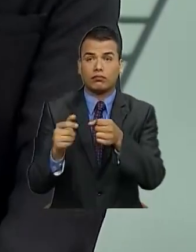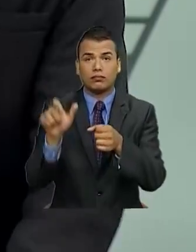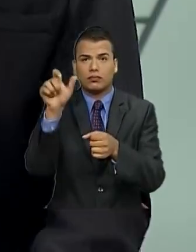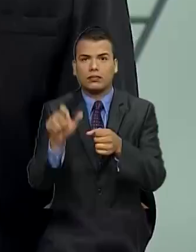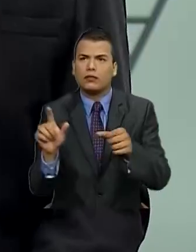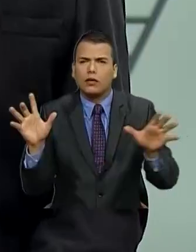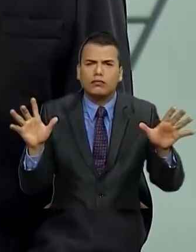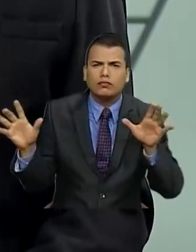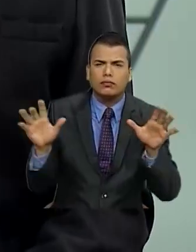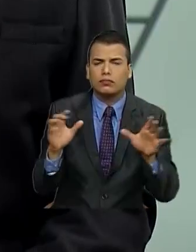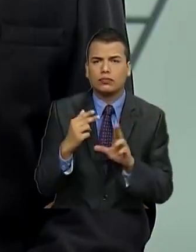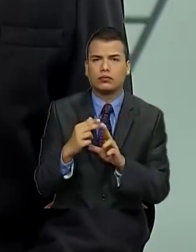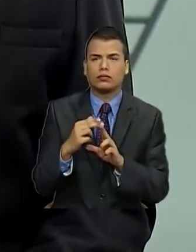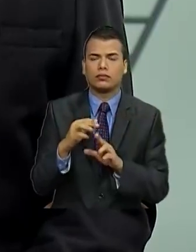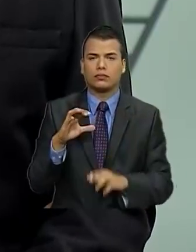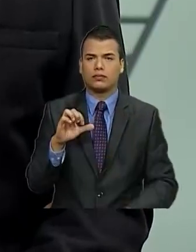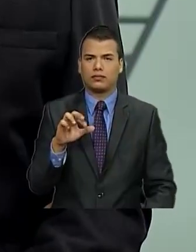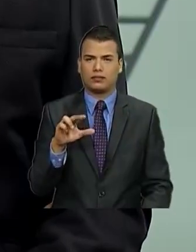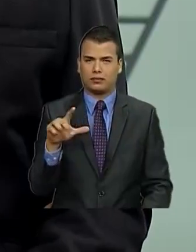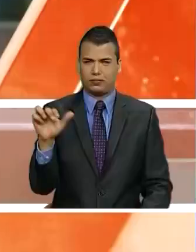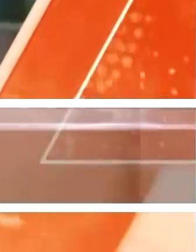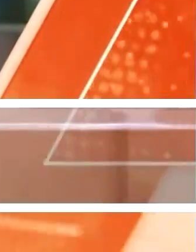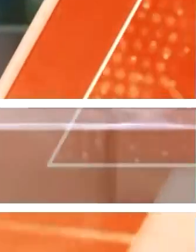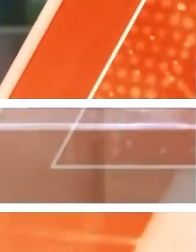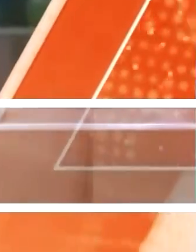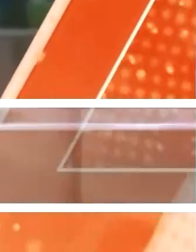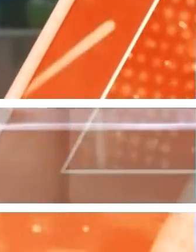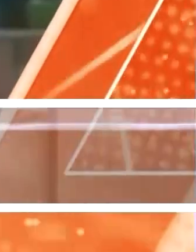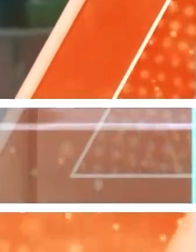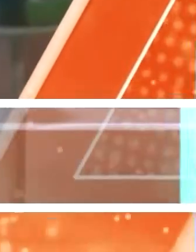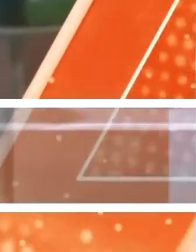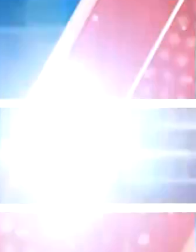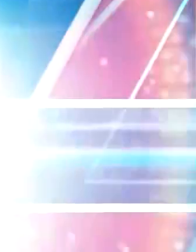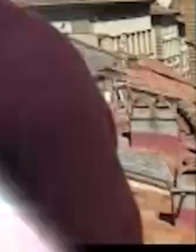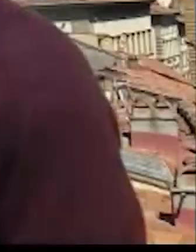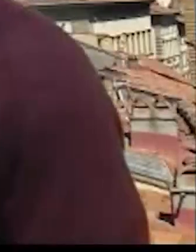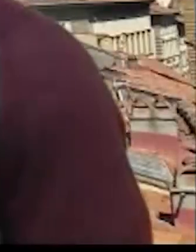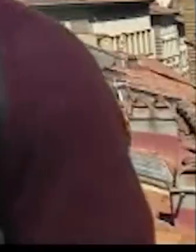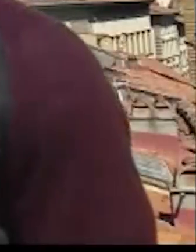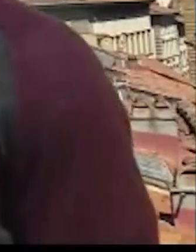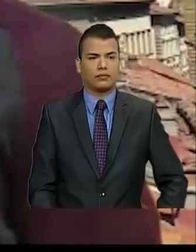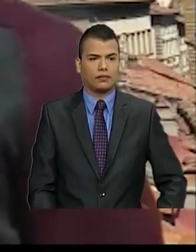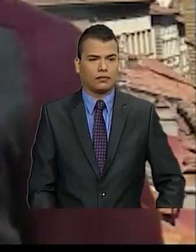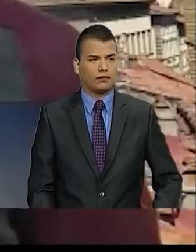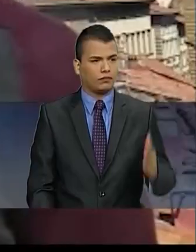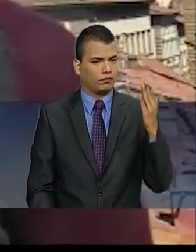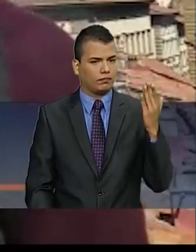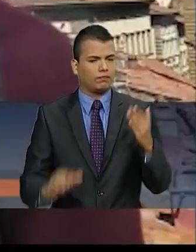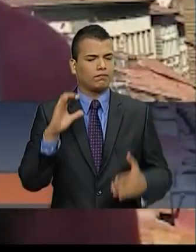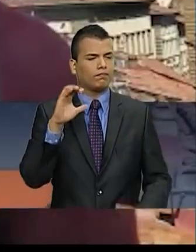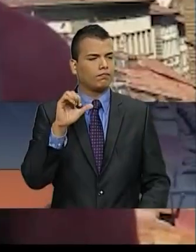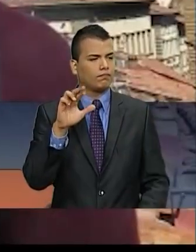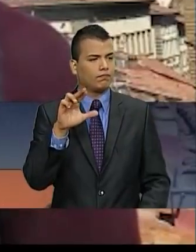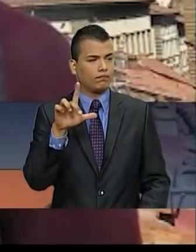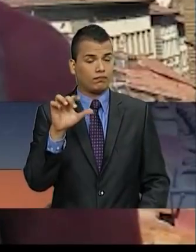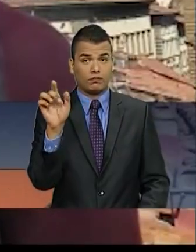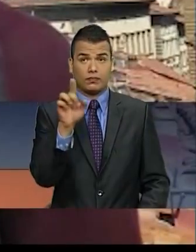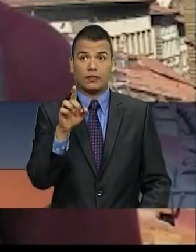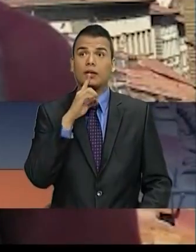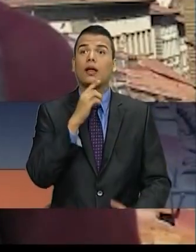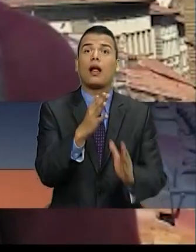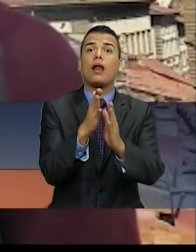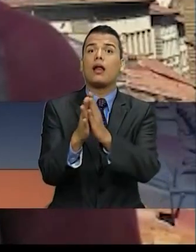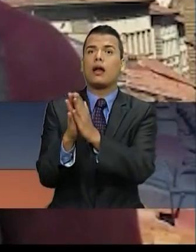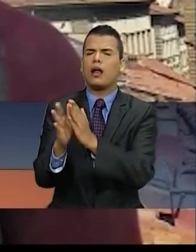volante Carlos La Roca Sánchez. En la jugada con Dinas. Carlos Alberto Sánchez no es mediático, poco